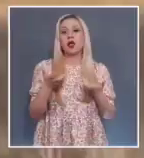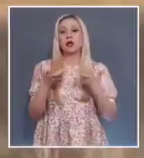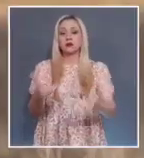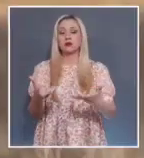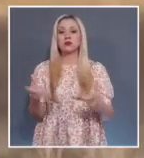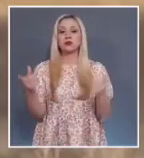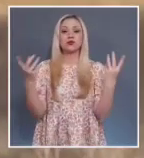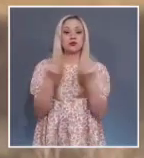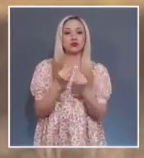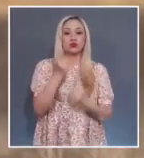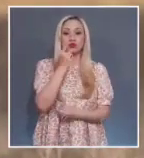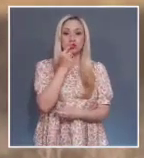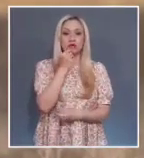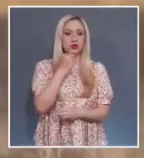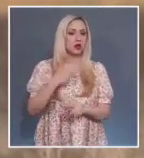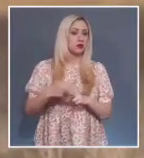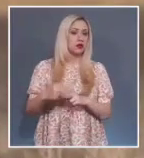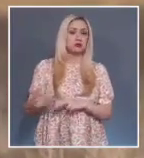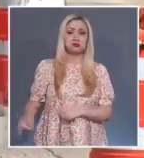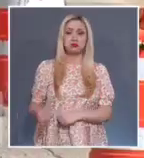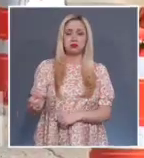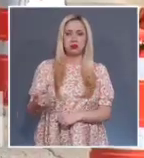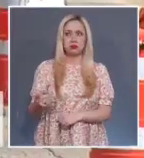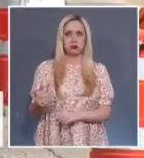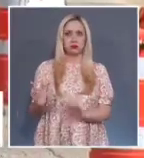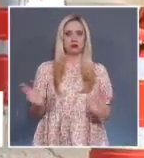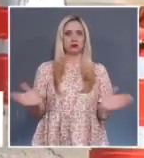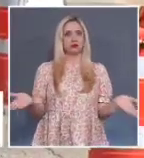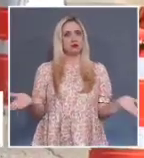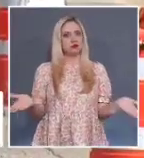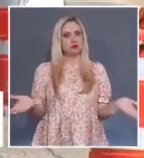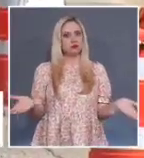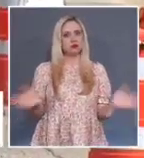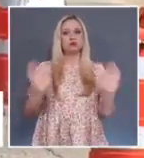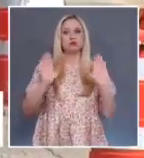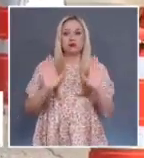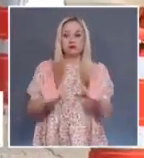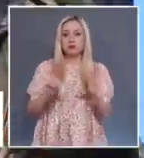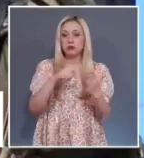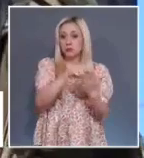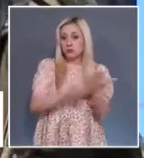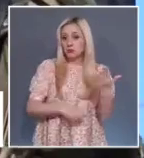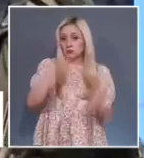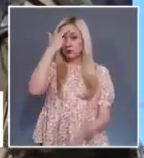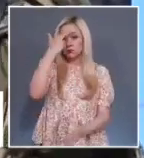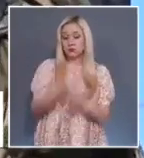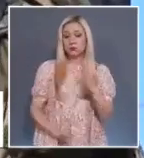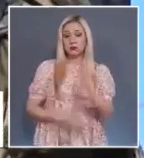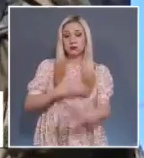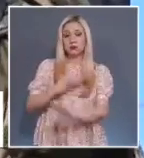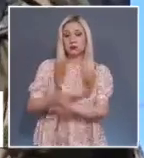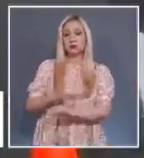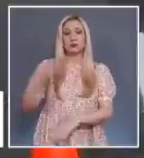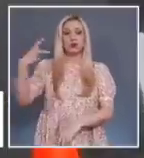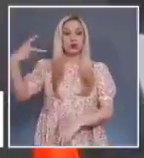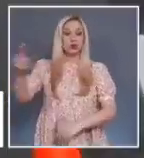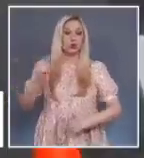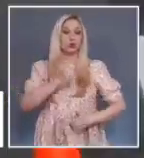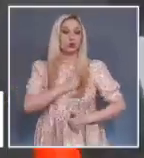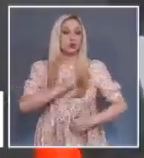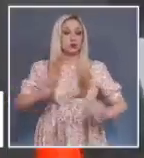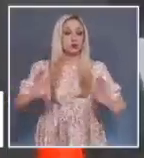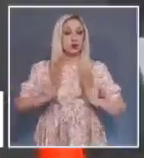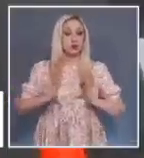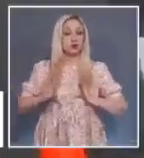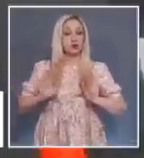extraordinaria entre los temas de análisis está si el acuerdo viola los principios de disciplina militar relativos las fuerzas